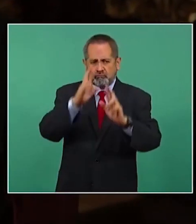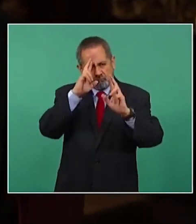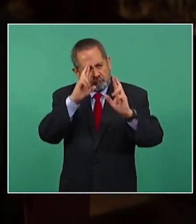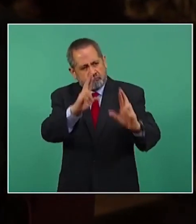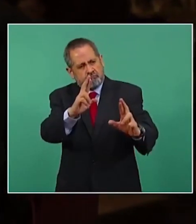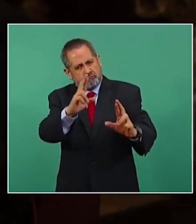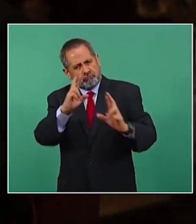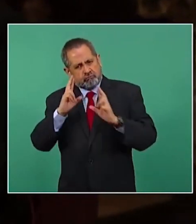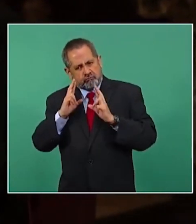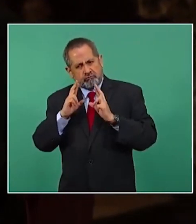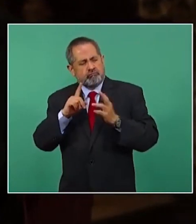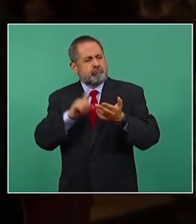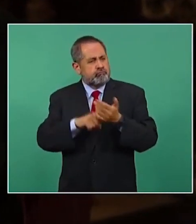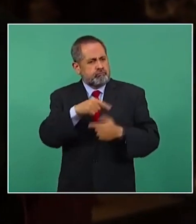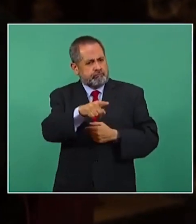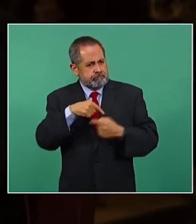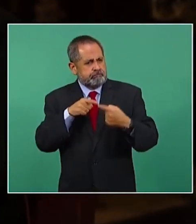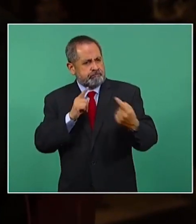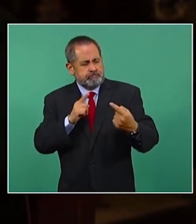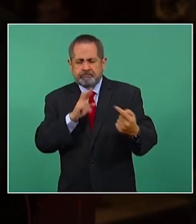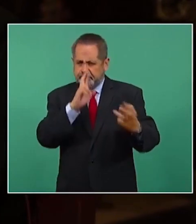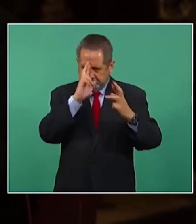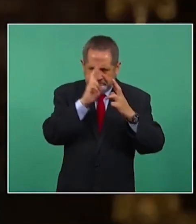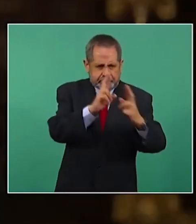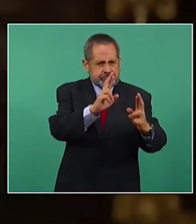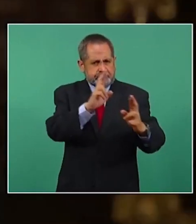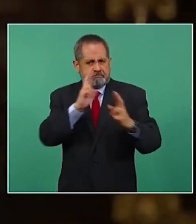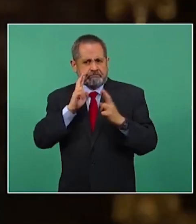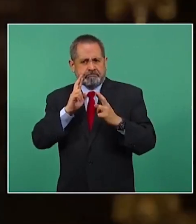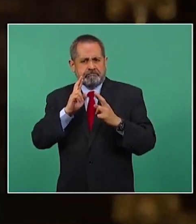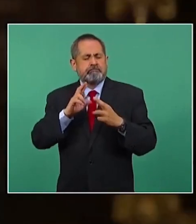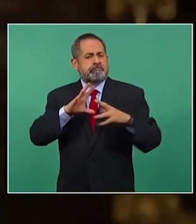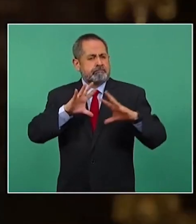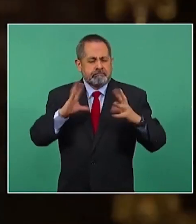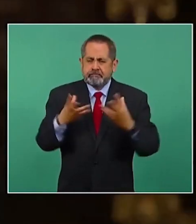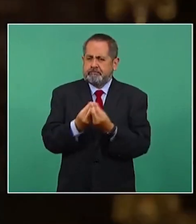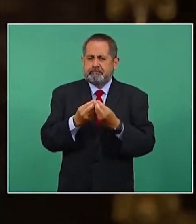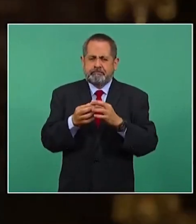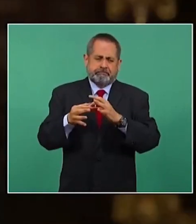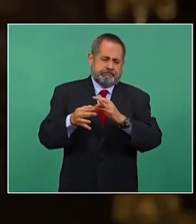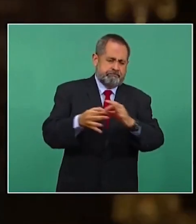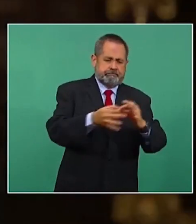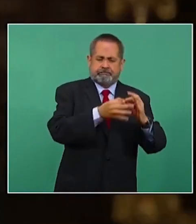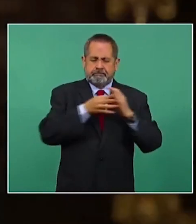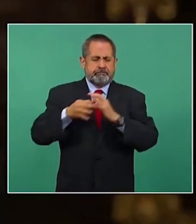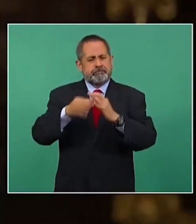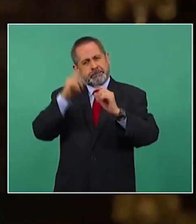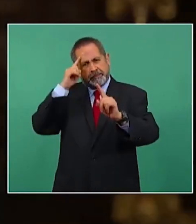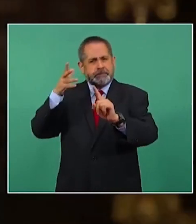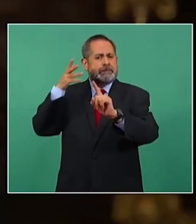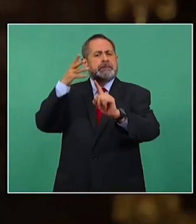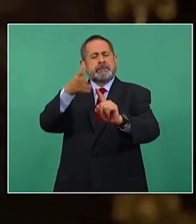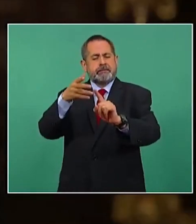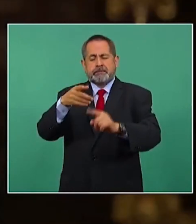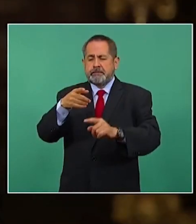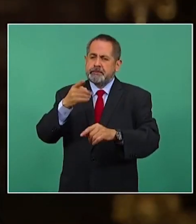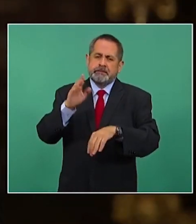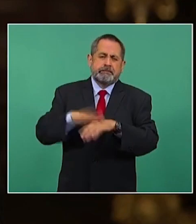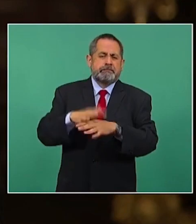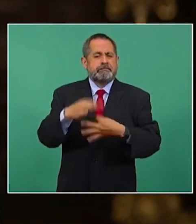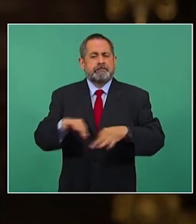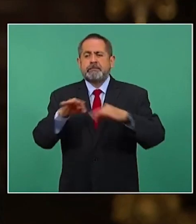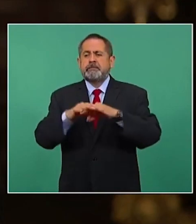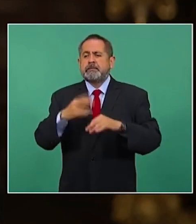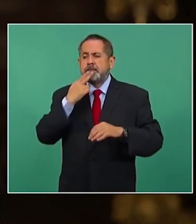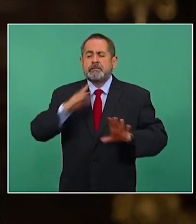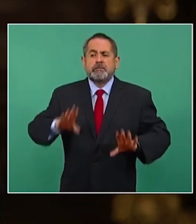con sus propias palabras. La mediación del obispo le quita un poco del filo